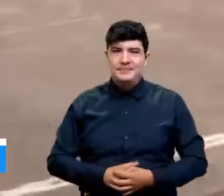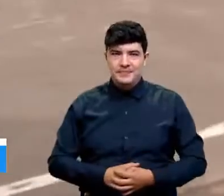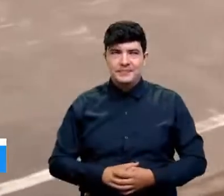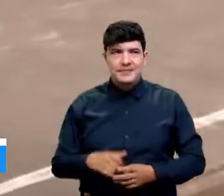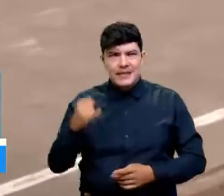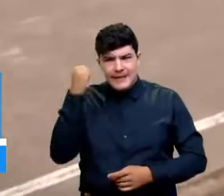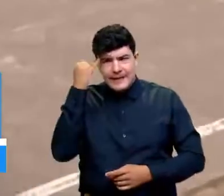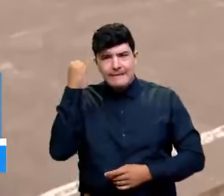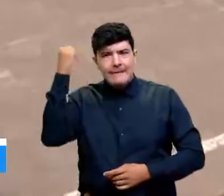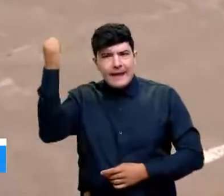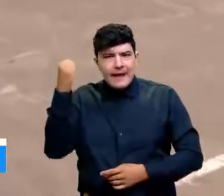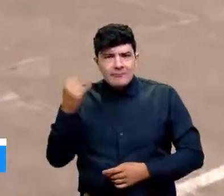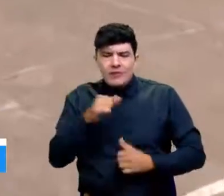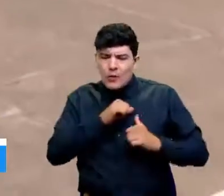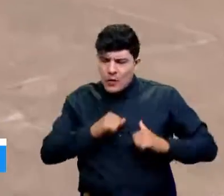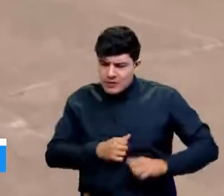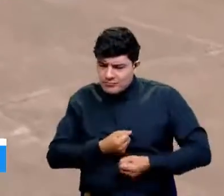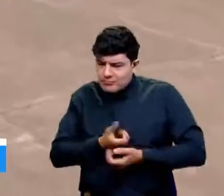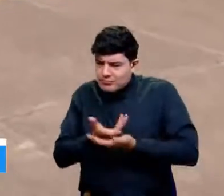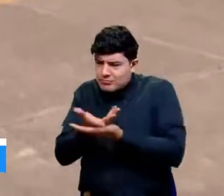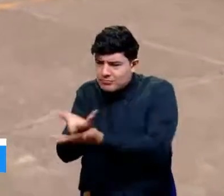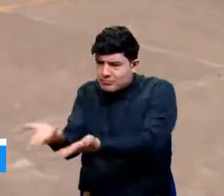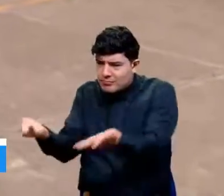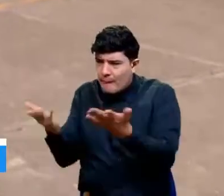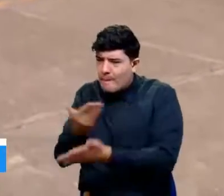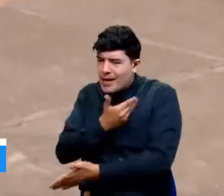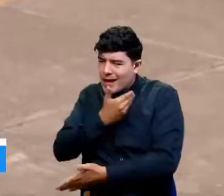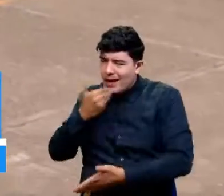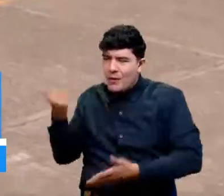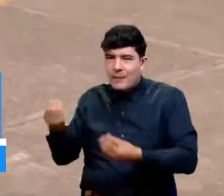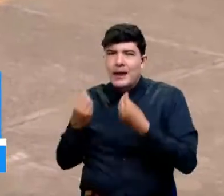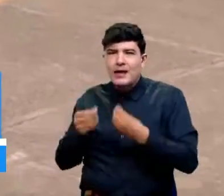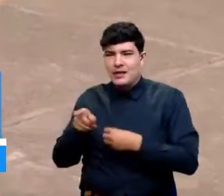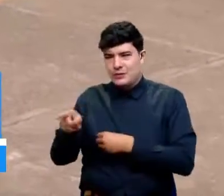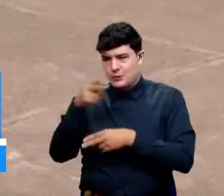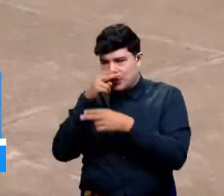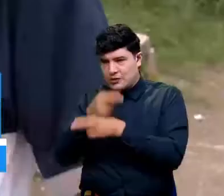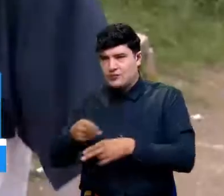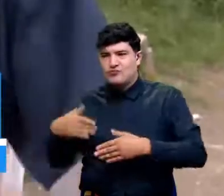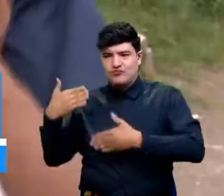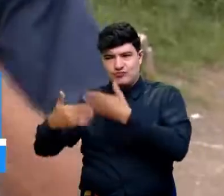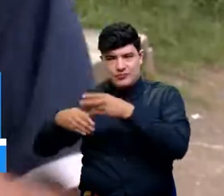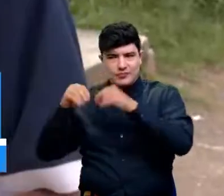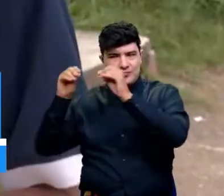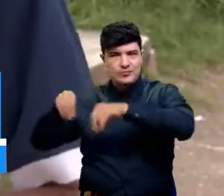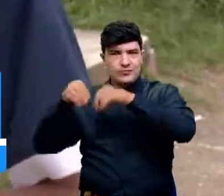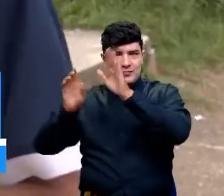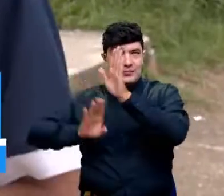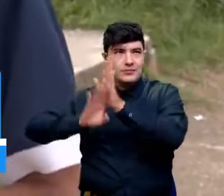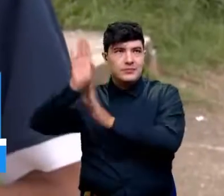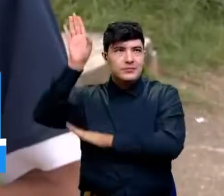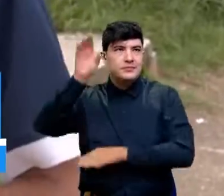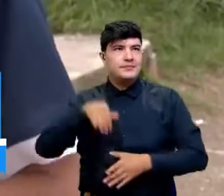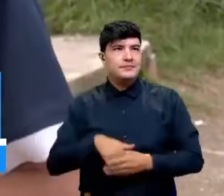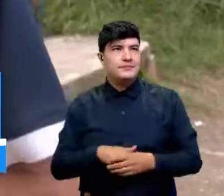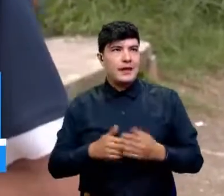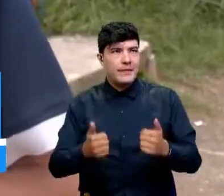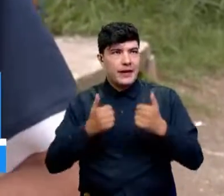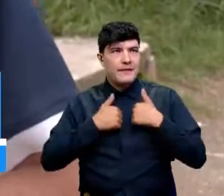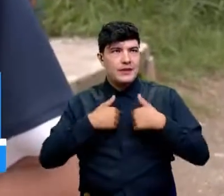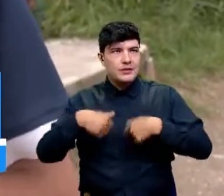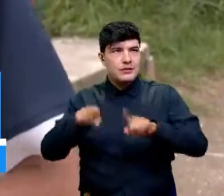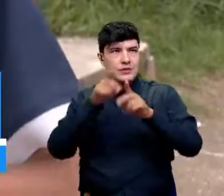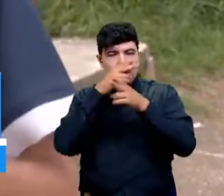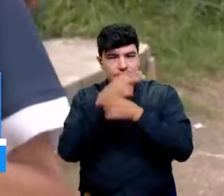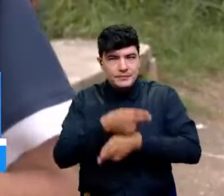Iniciativa que se hace con el corazón, brindando lo mejor a las nuevas generaciones. En pro de un bienestar de los niños, lo que se busca